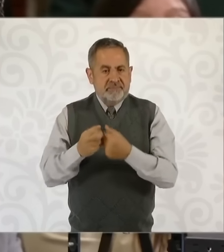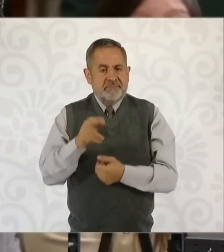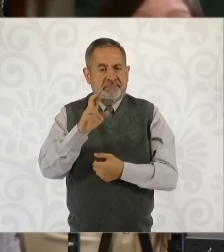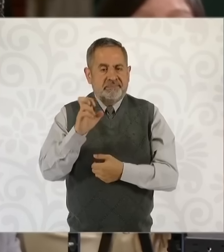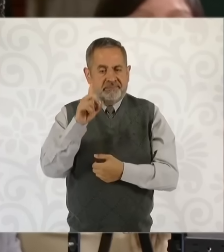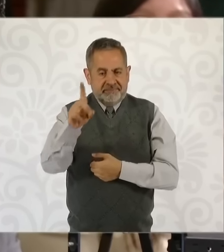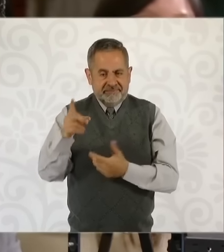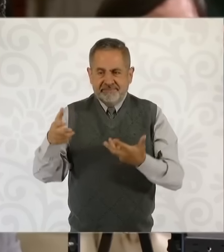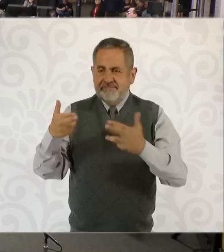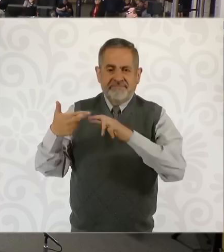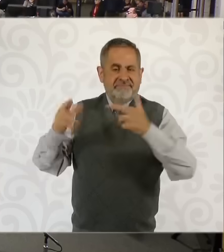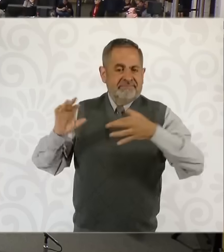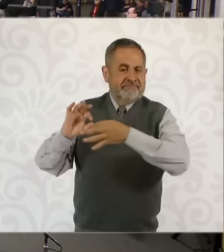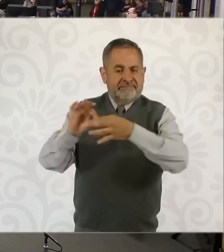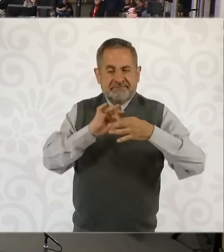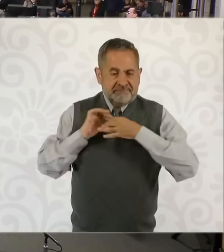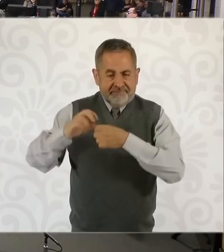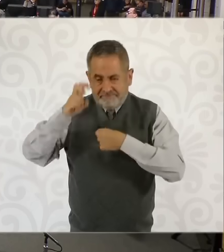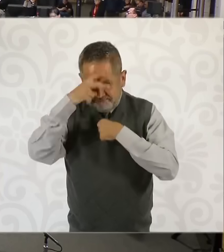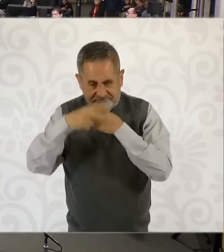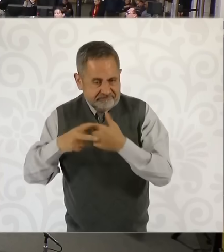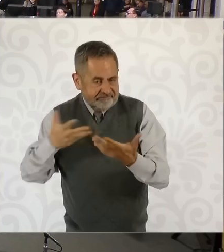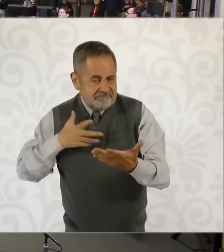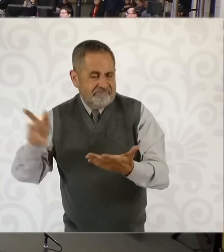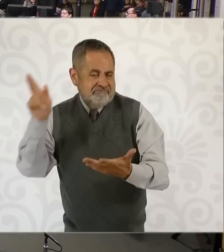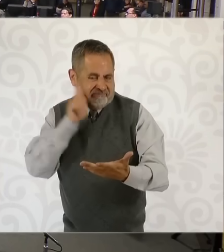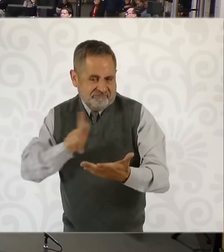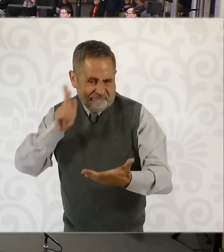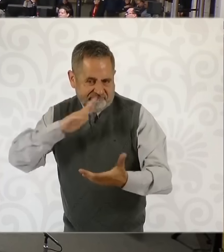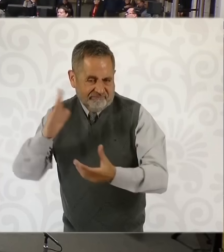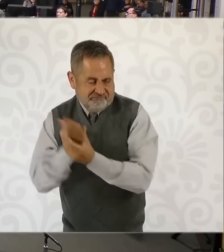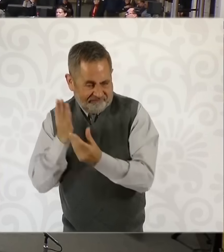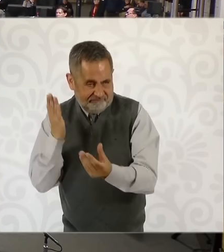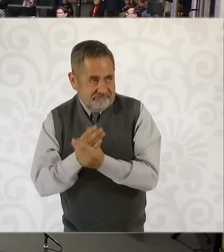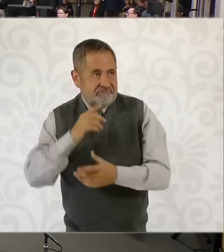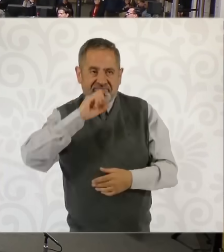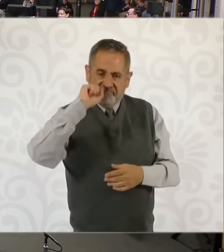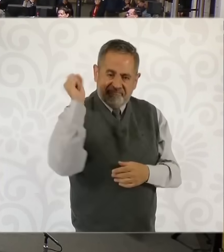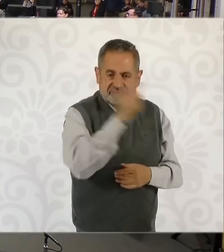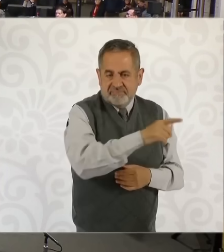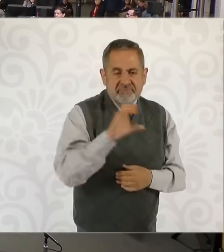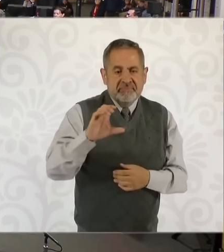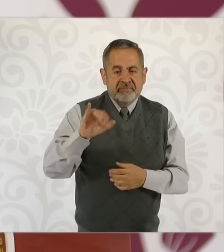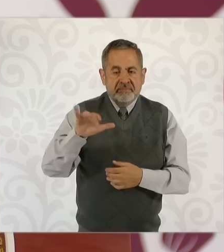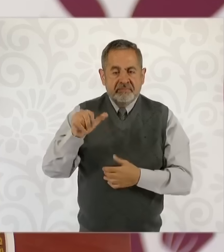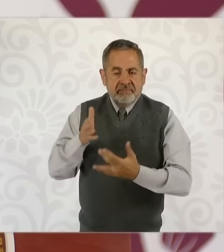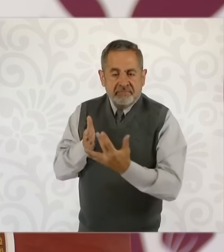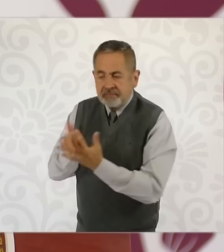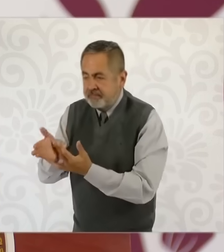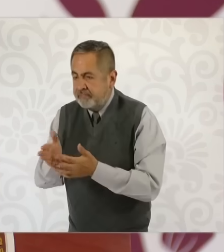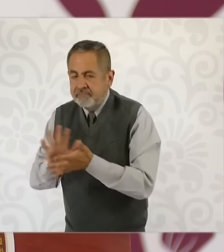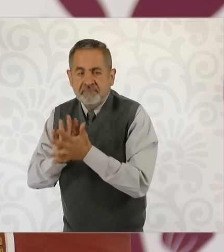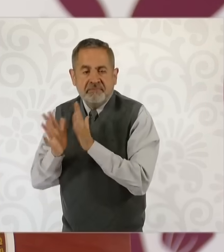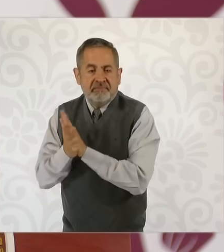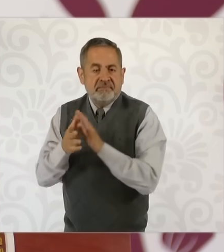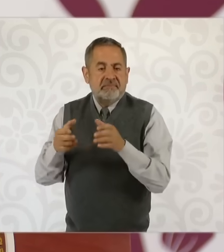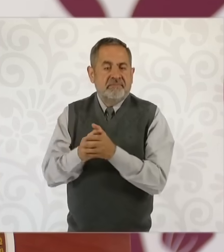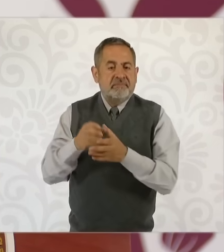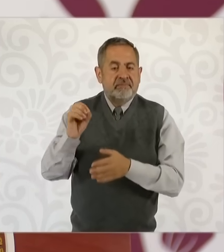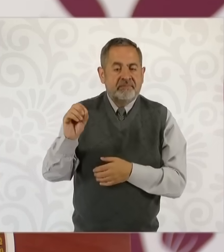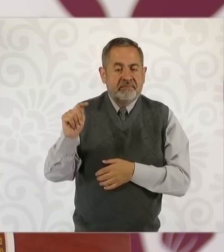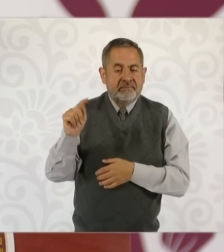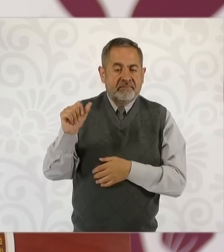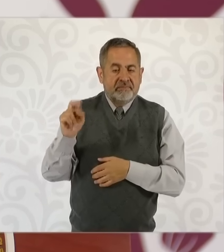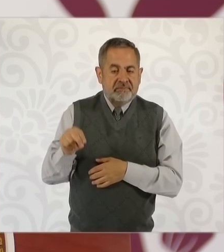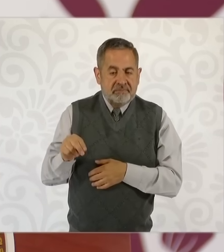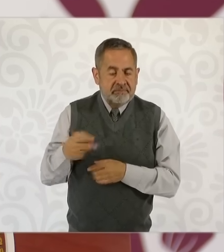Behind, que ya hay muchísima evidencia de ello, como operó la CIA en concordancia con la OTAN.